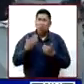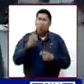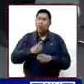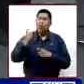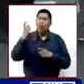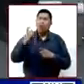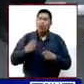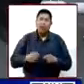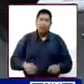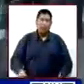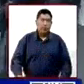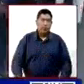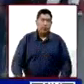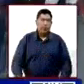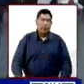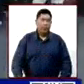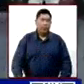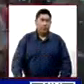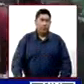día